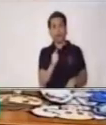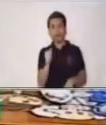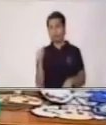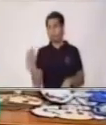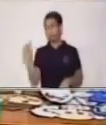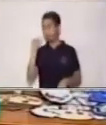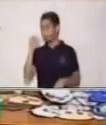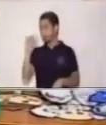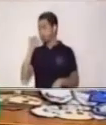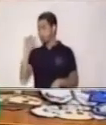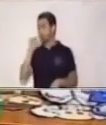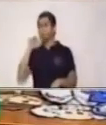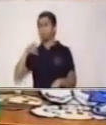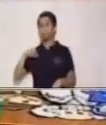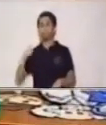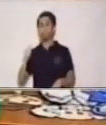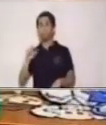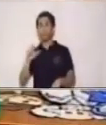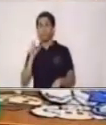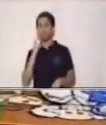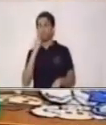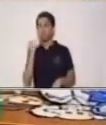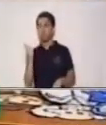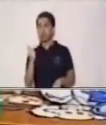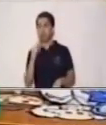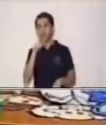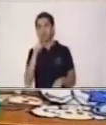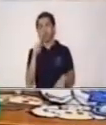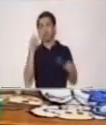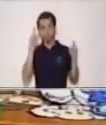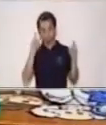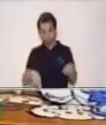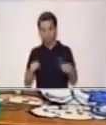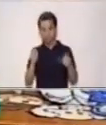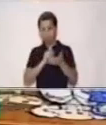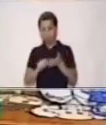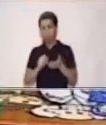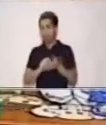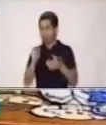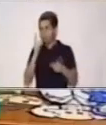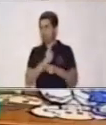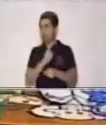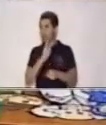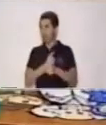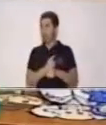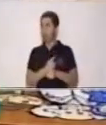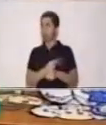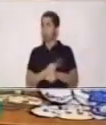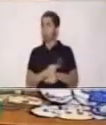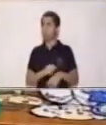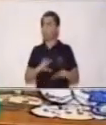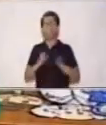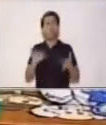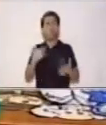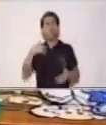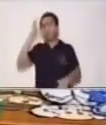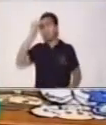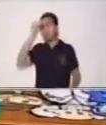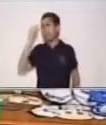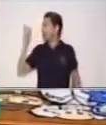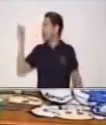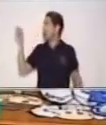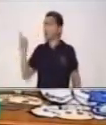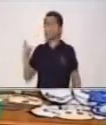realices la escritura de manera correcta. Y todo esto lo aprendimos a través de la